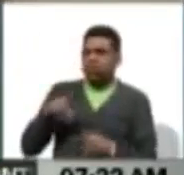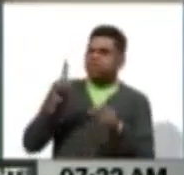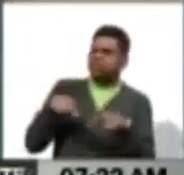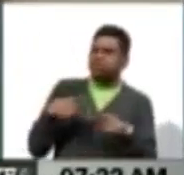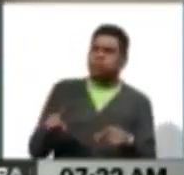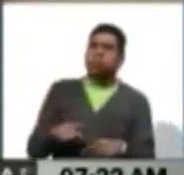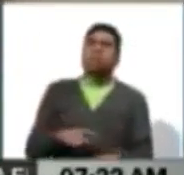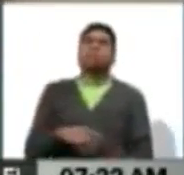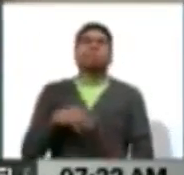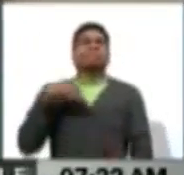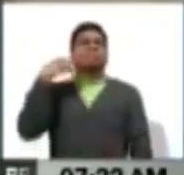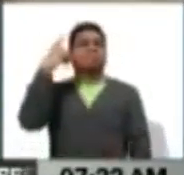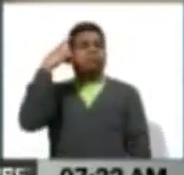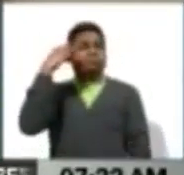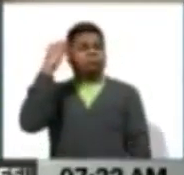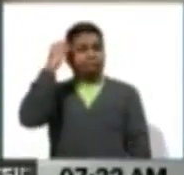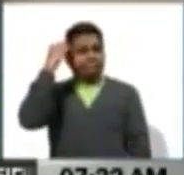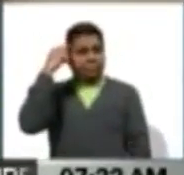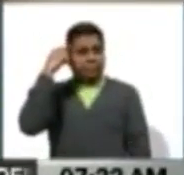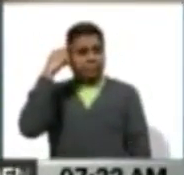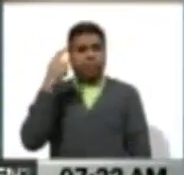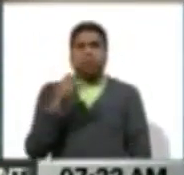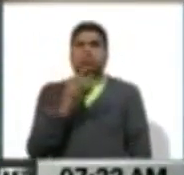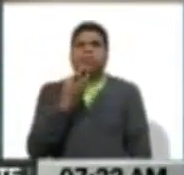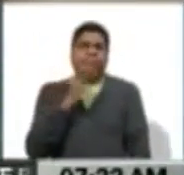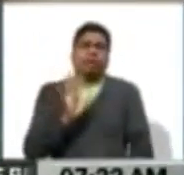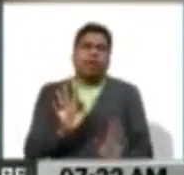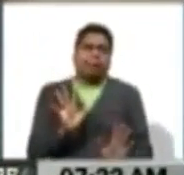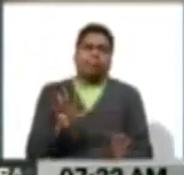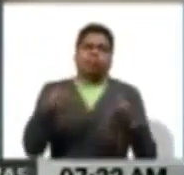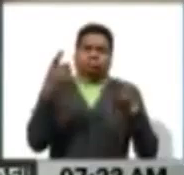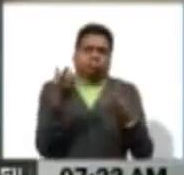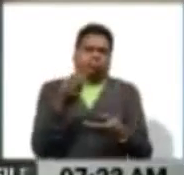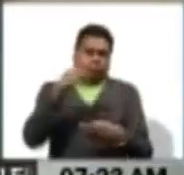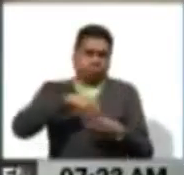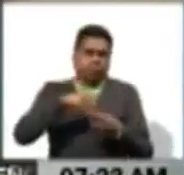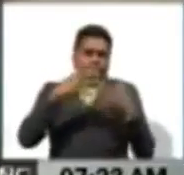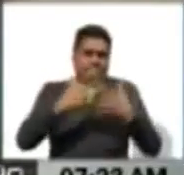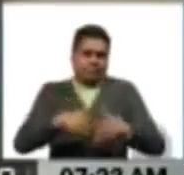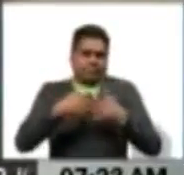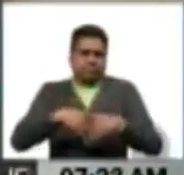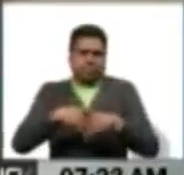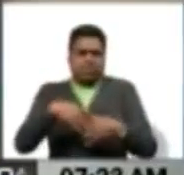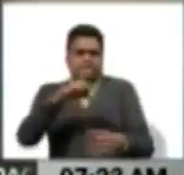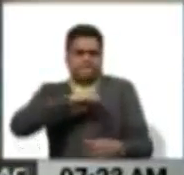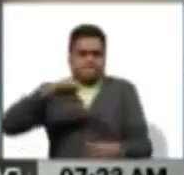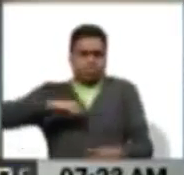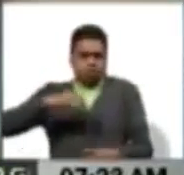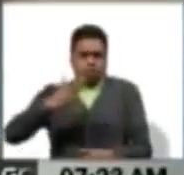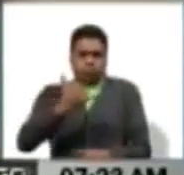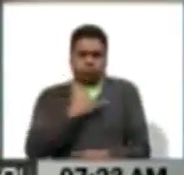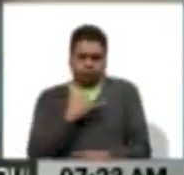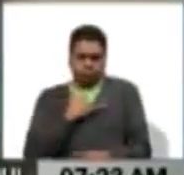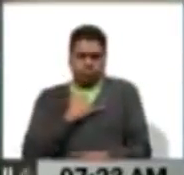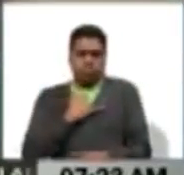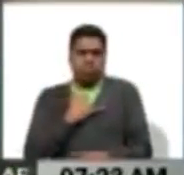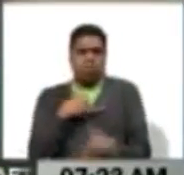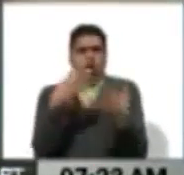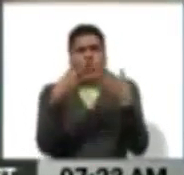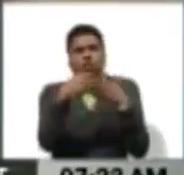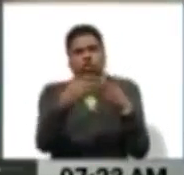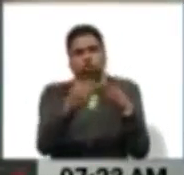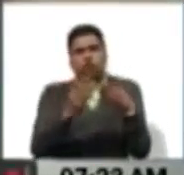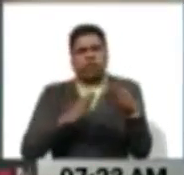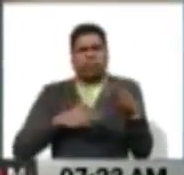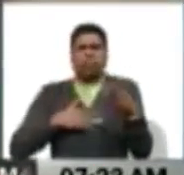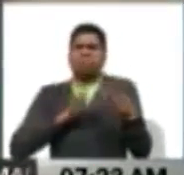recursos internacionales que están allí, que son tuyos, ¿por qué no financiar, verdad, la producción en Venezuela con ese dinero?